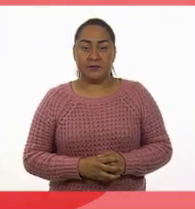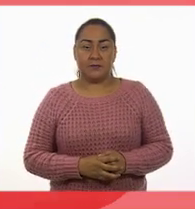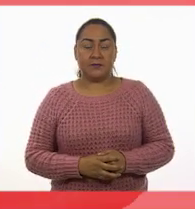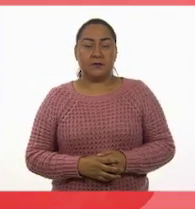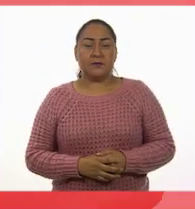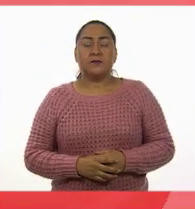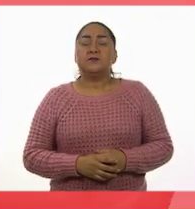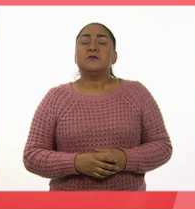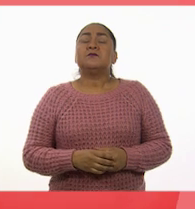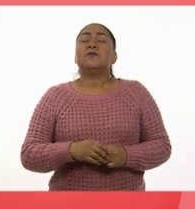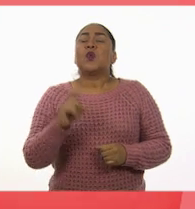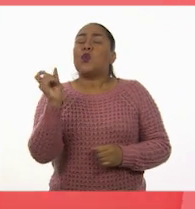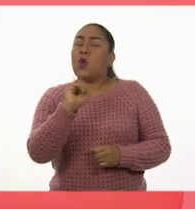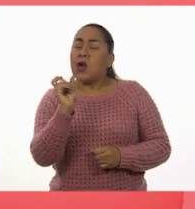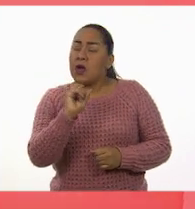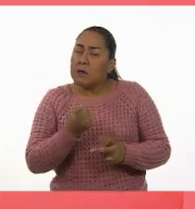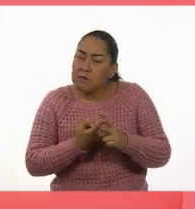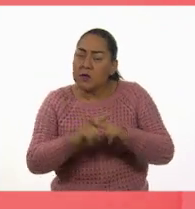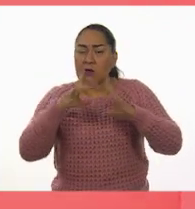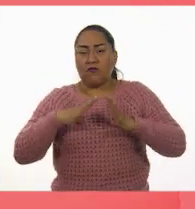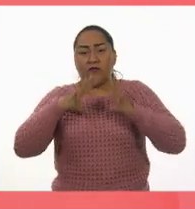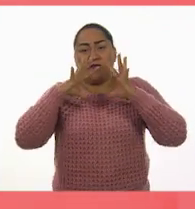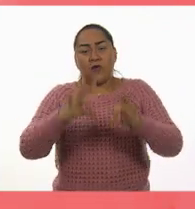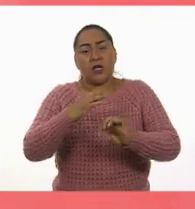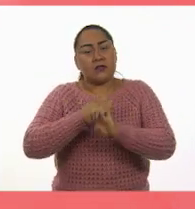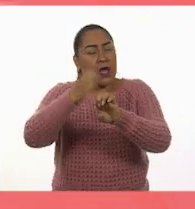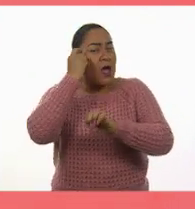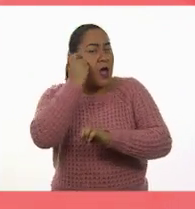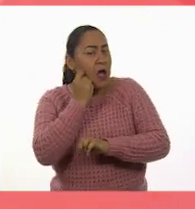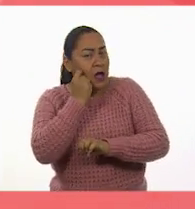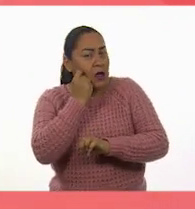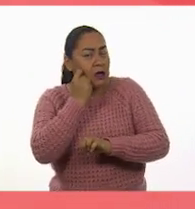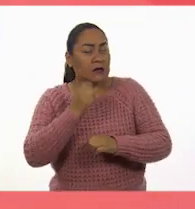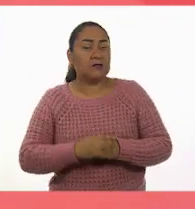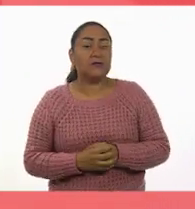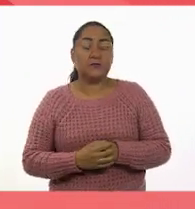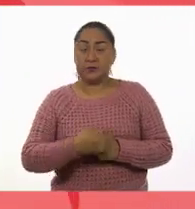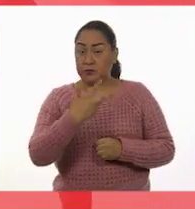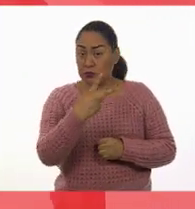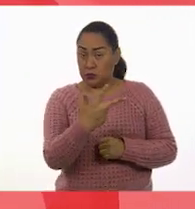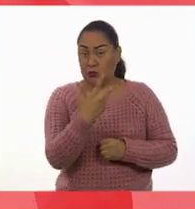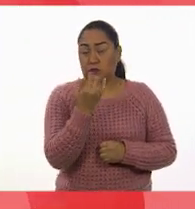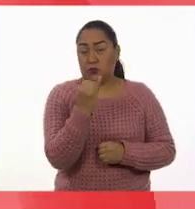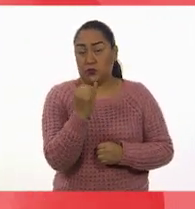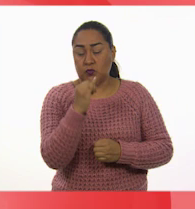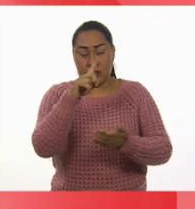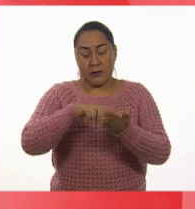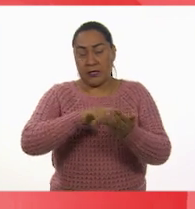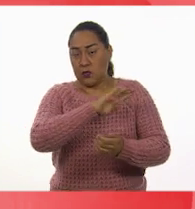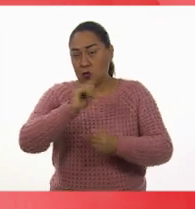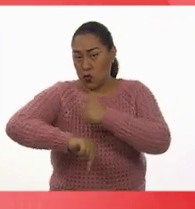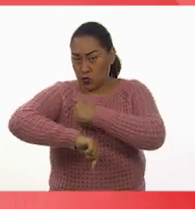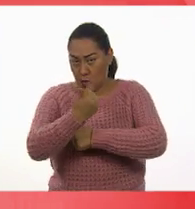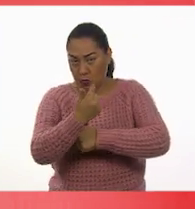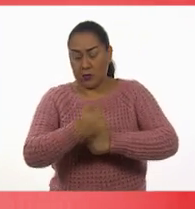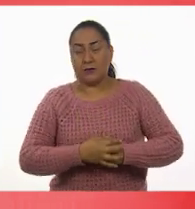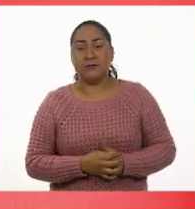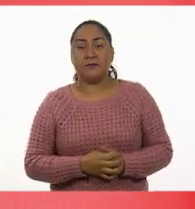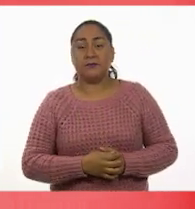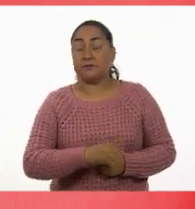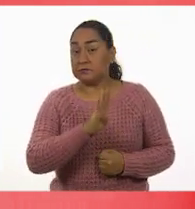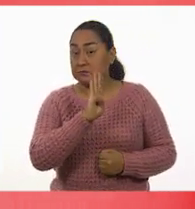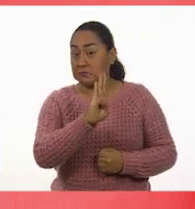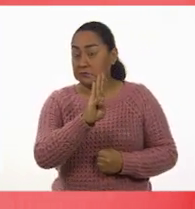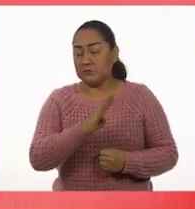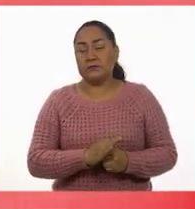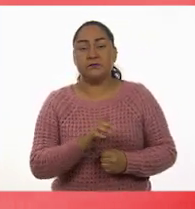¿Cuándo se fundó el Estado de Guerrero? A. El 8 de julio de